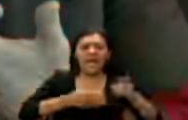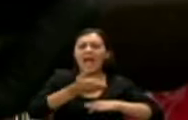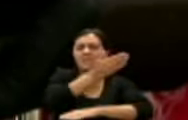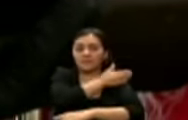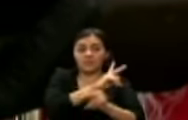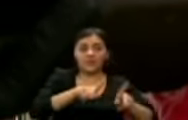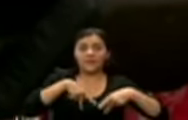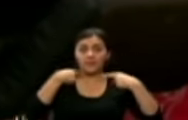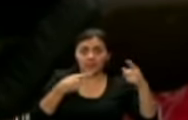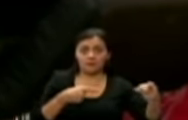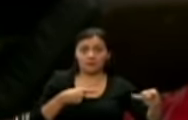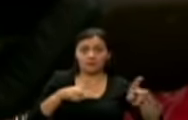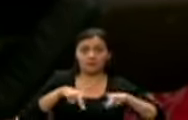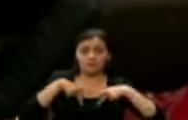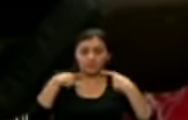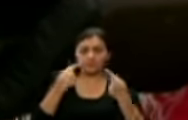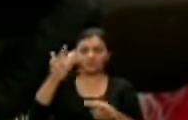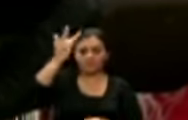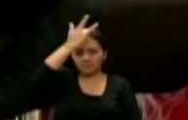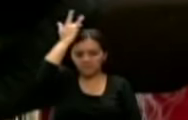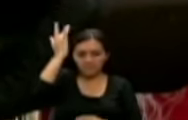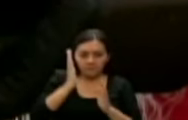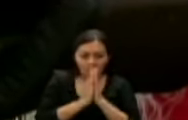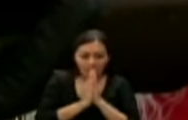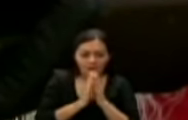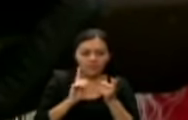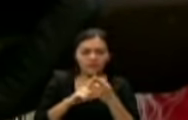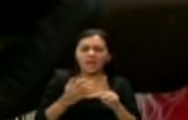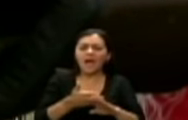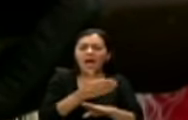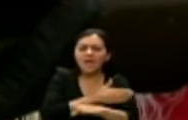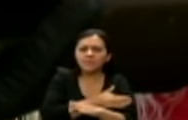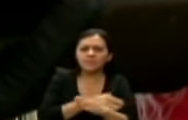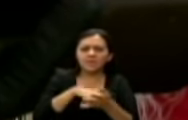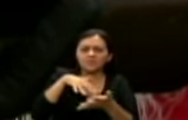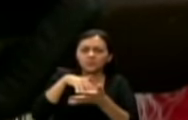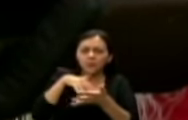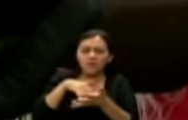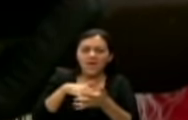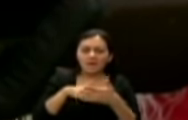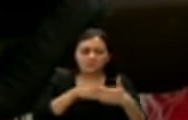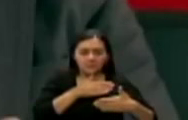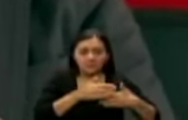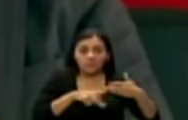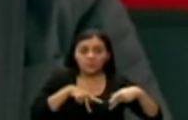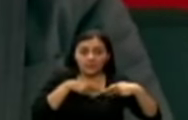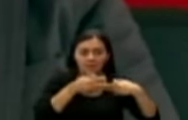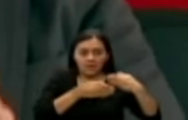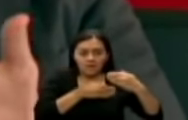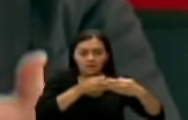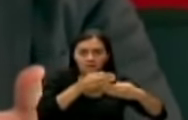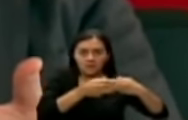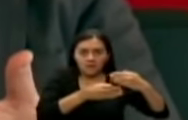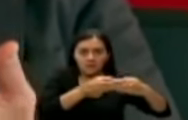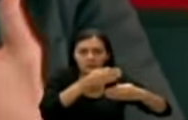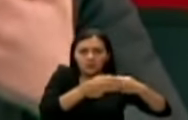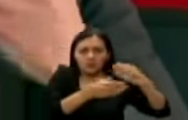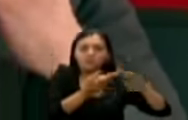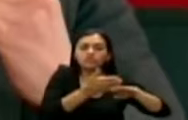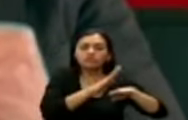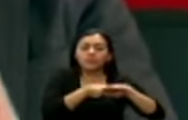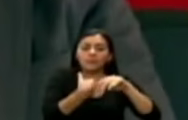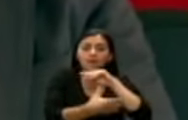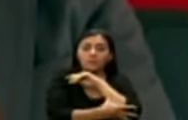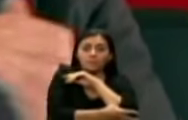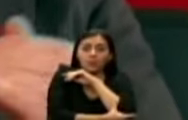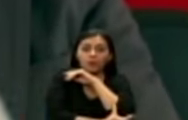sacerdotes, teólogos, religiosos, decían respecto de temas de pobreza y